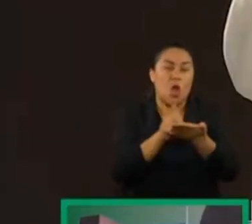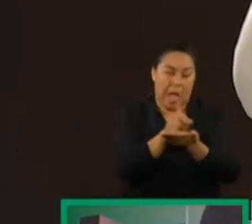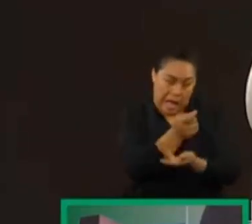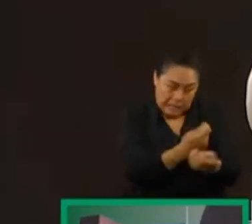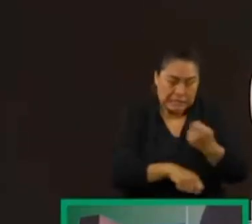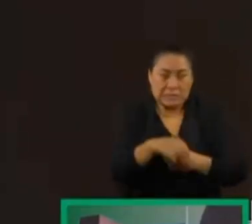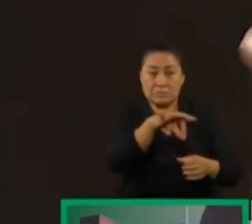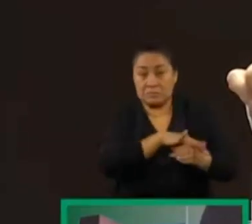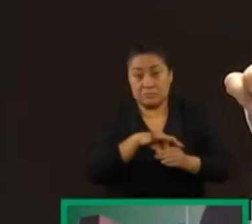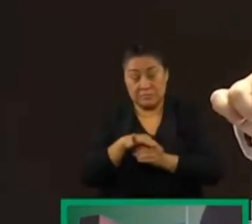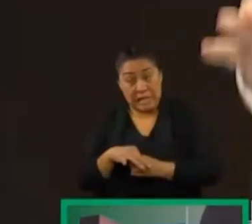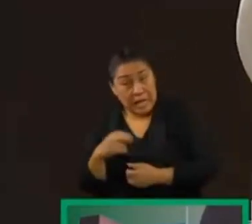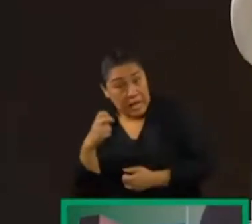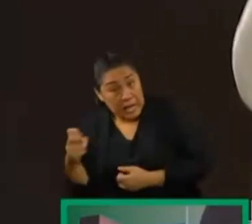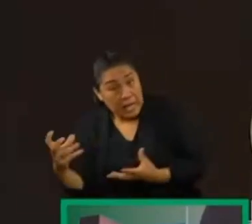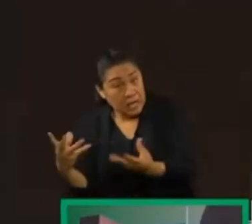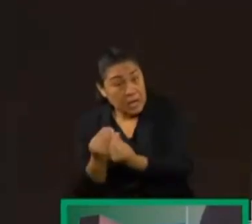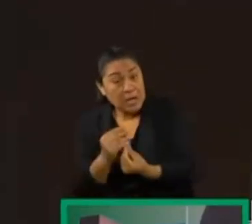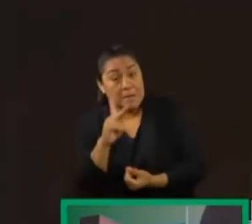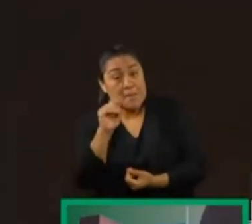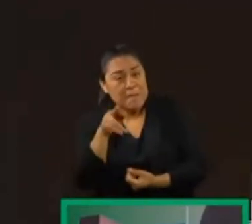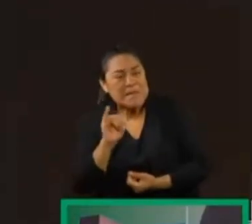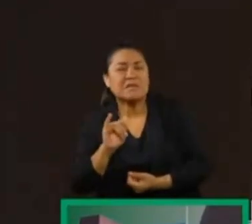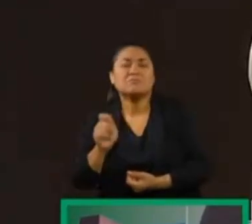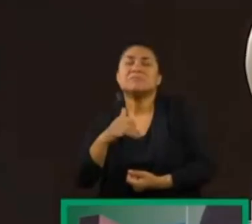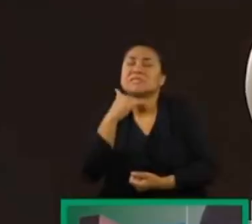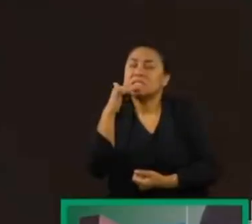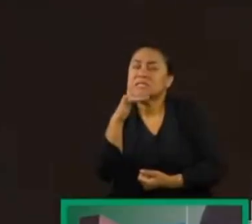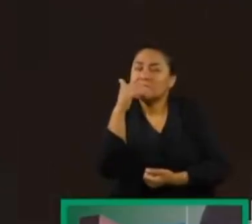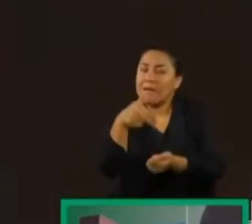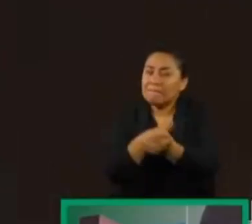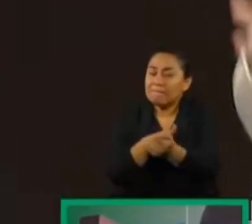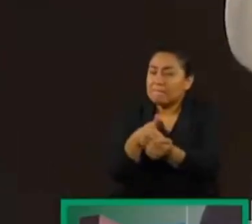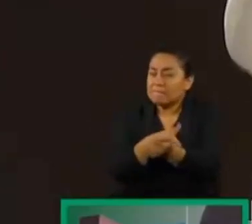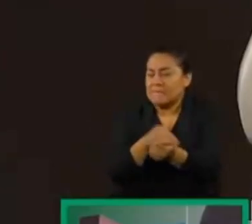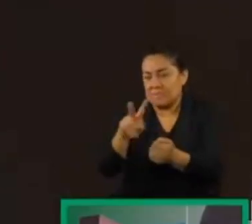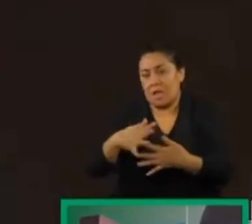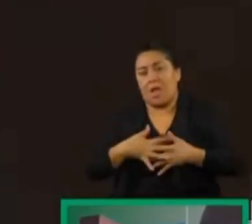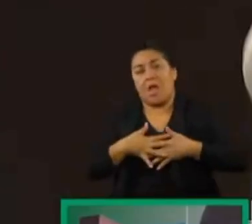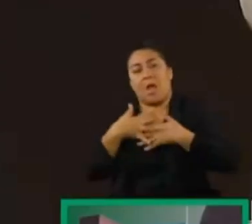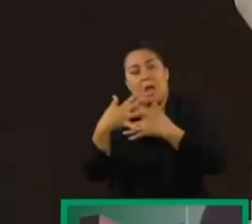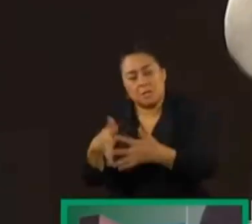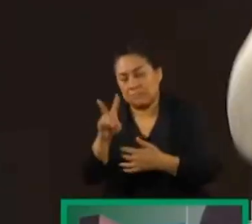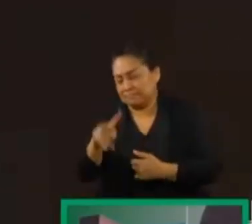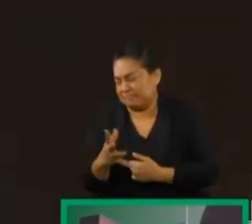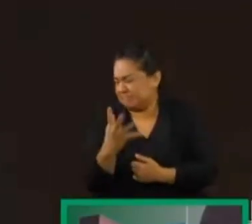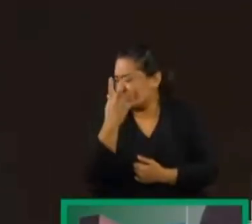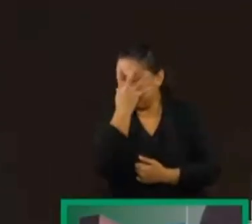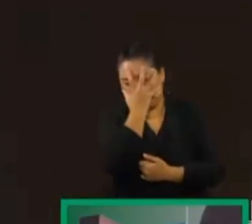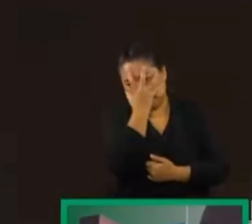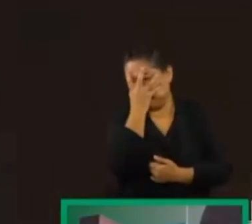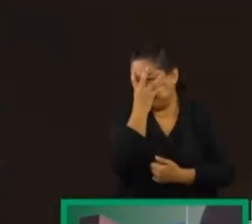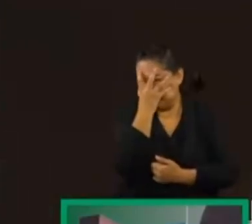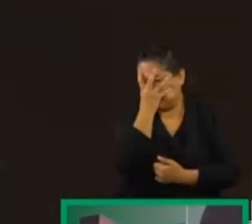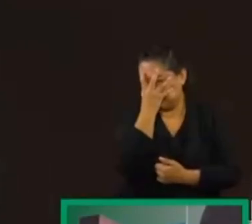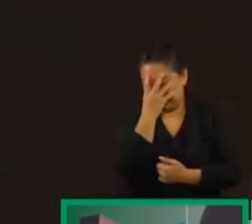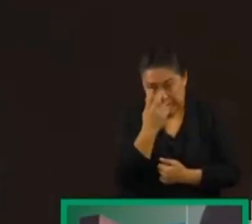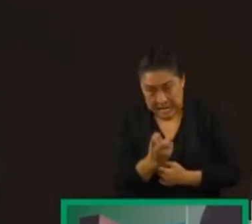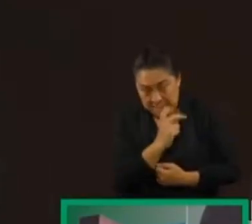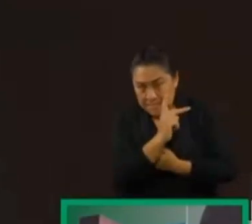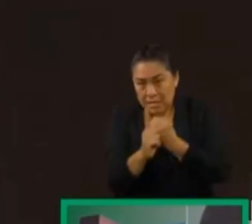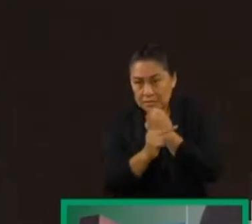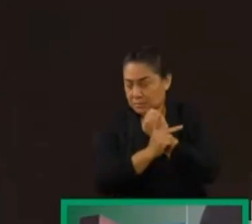votos. Esa es la oposición oscura que da asco y vergüenza a este